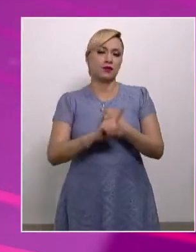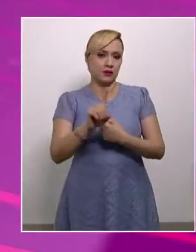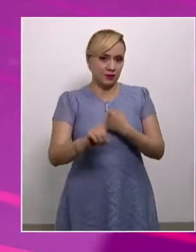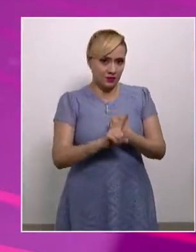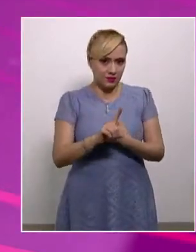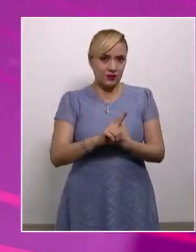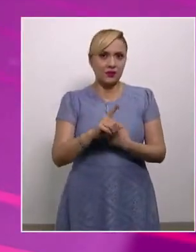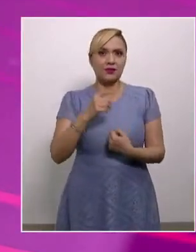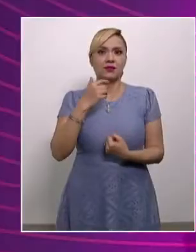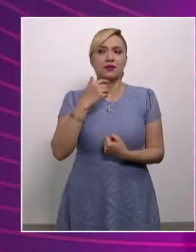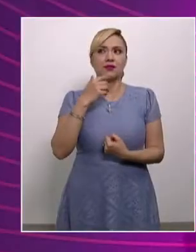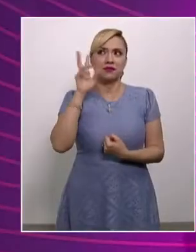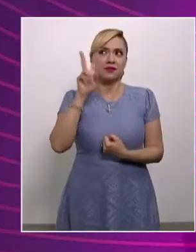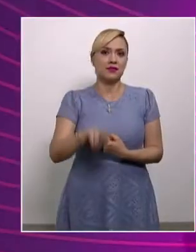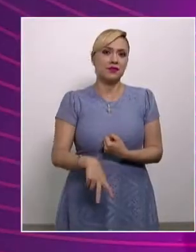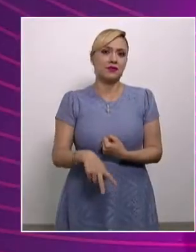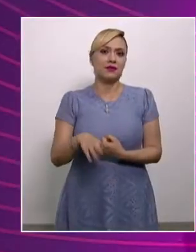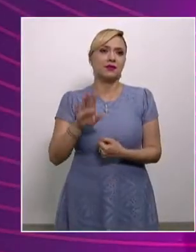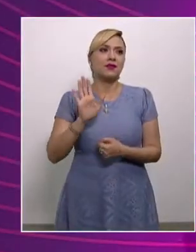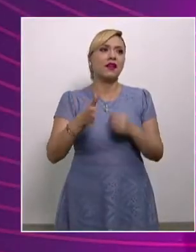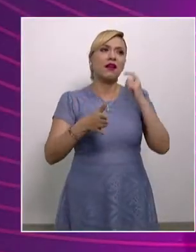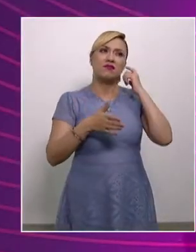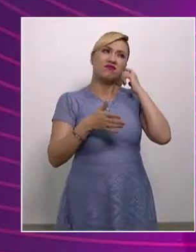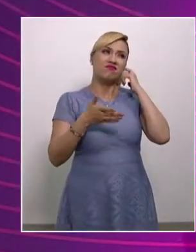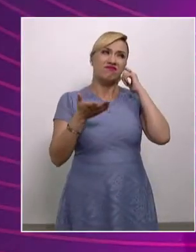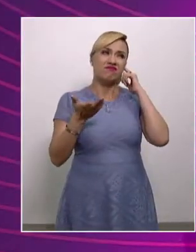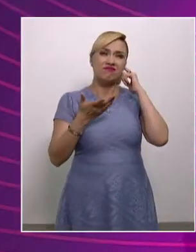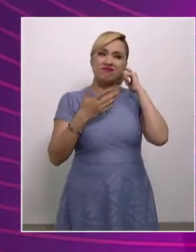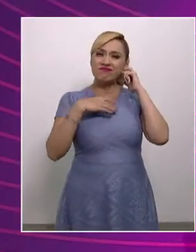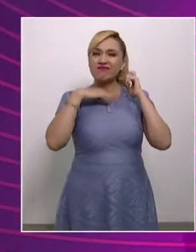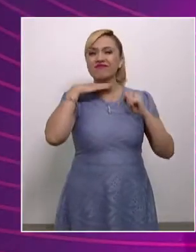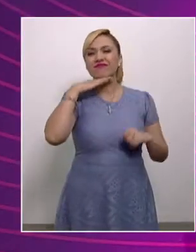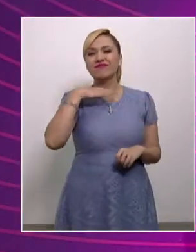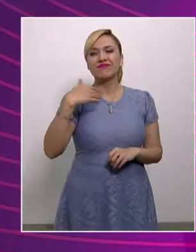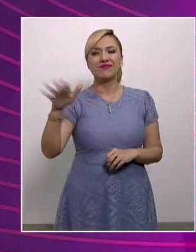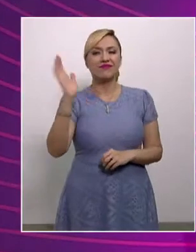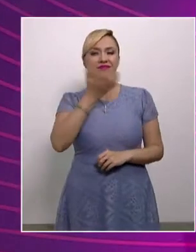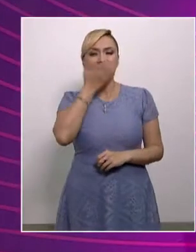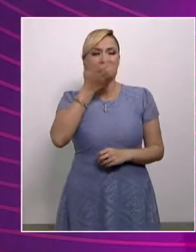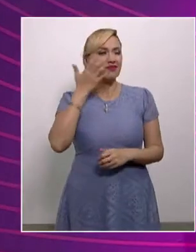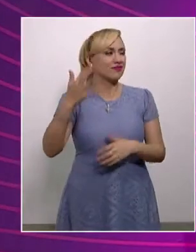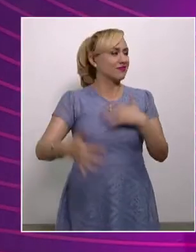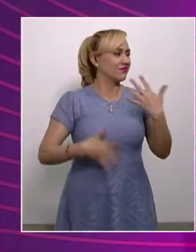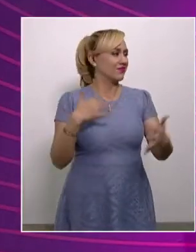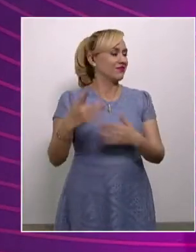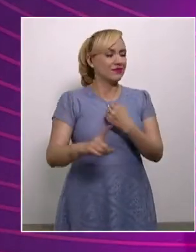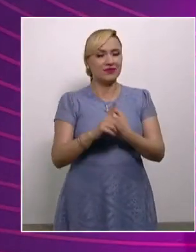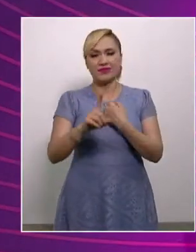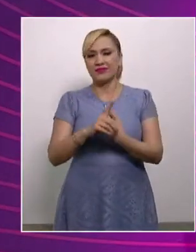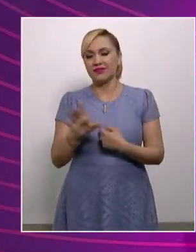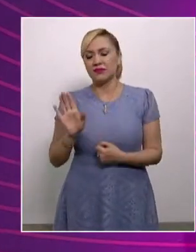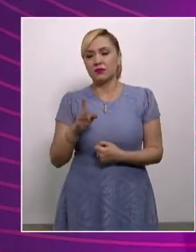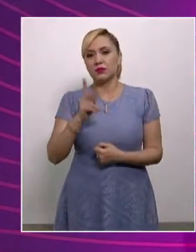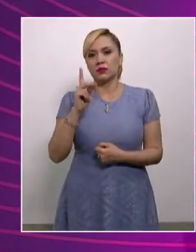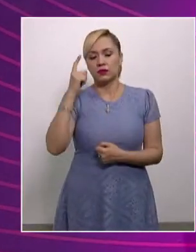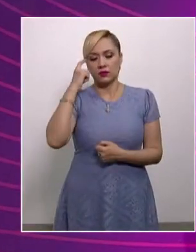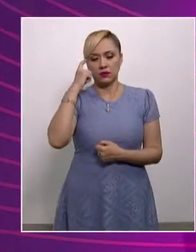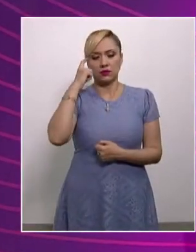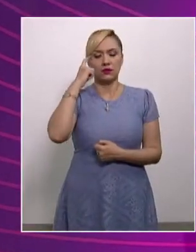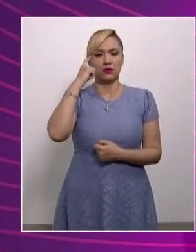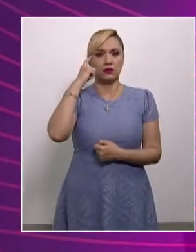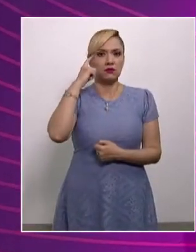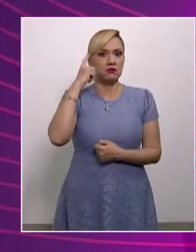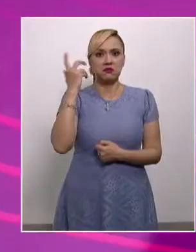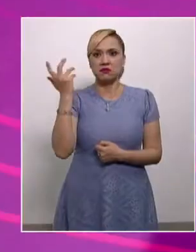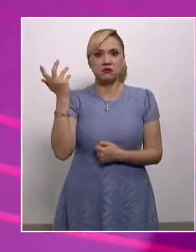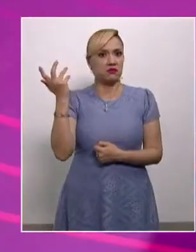procesos, lo que quiere decir que a veces naturalizamos la violencia. Eso. Y cuando las mujeres van en el tránsito, a veces no son tan conscientes, aunque